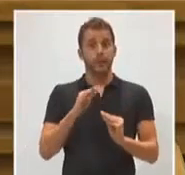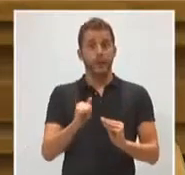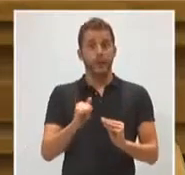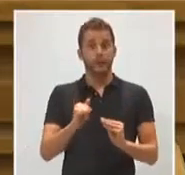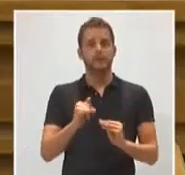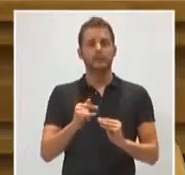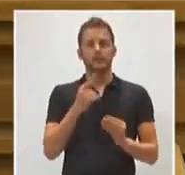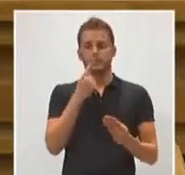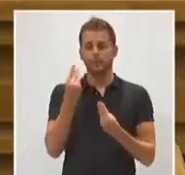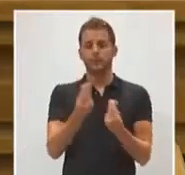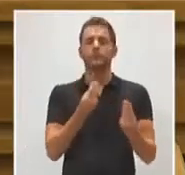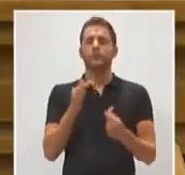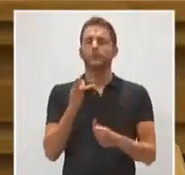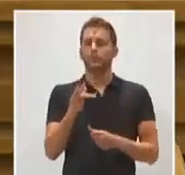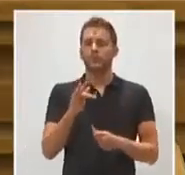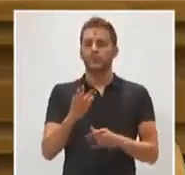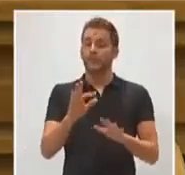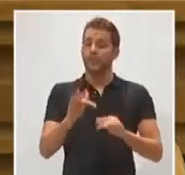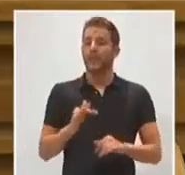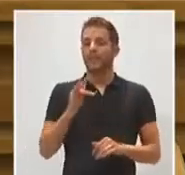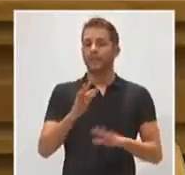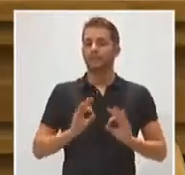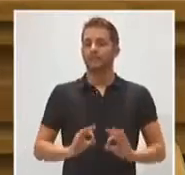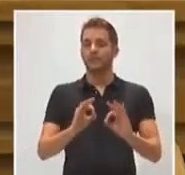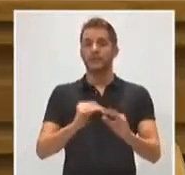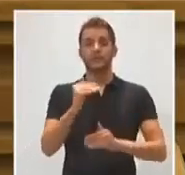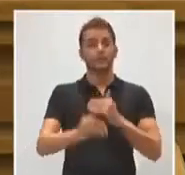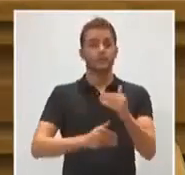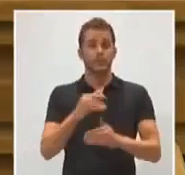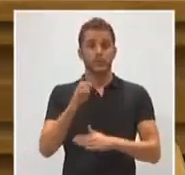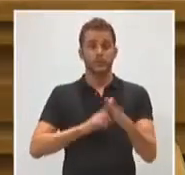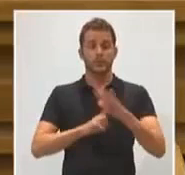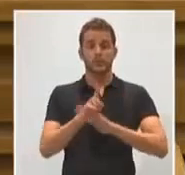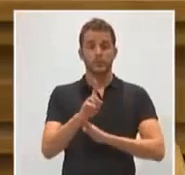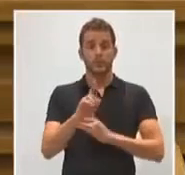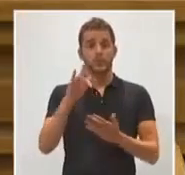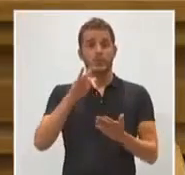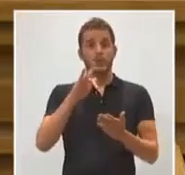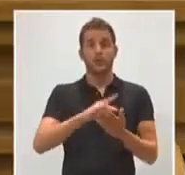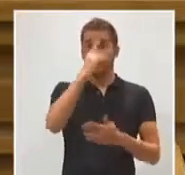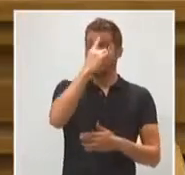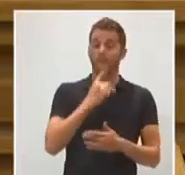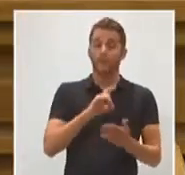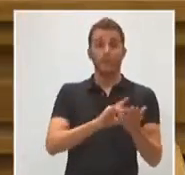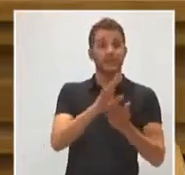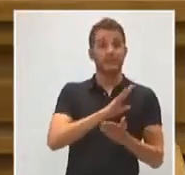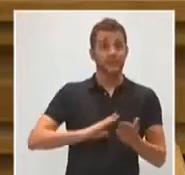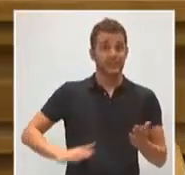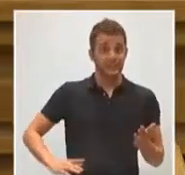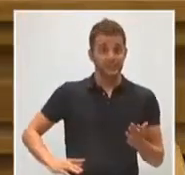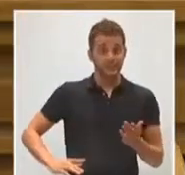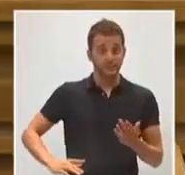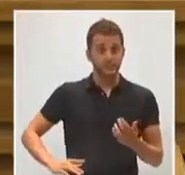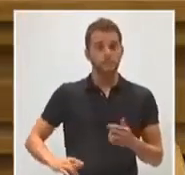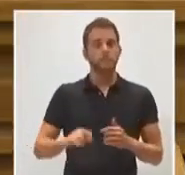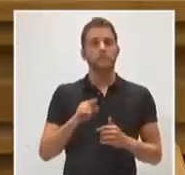es que además en un apartado concreto en el proceso de recuperación como saben la figura de los cert es ha